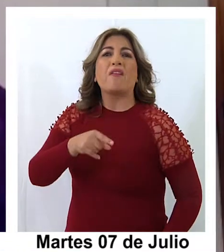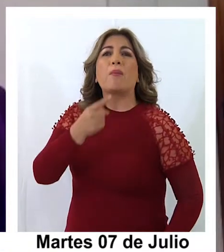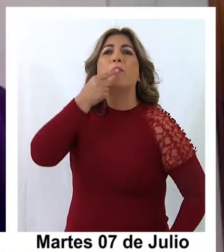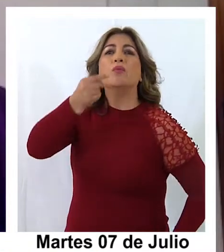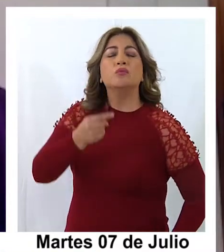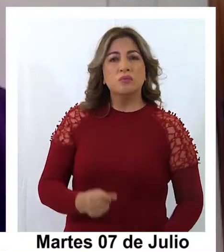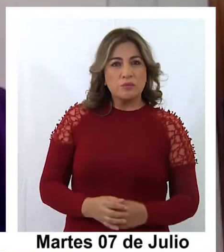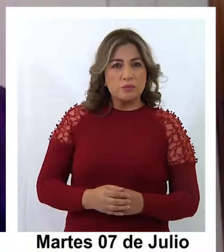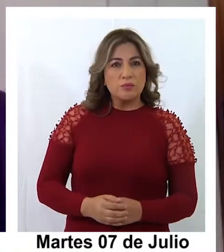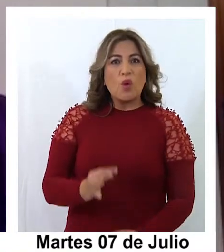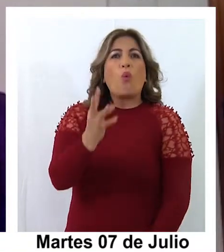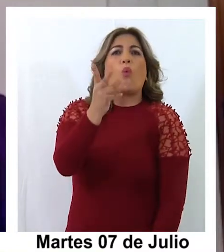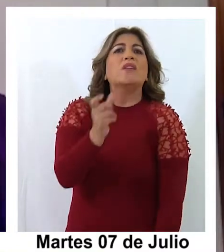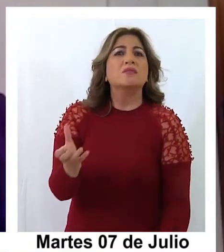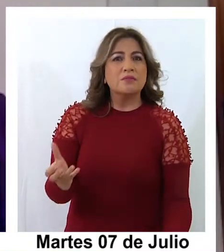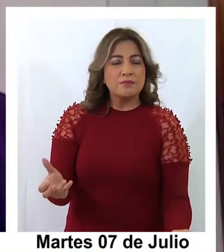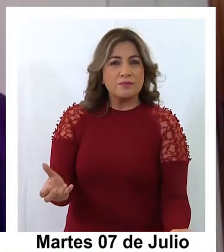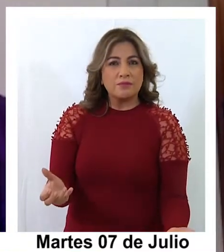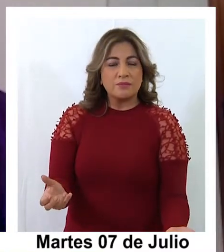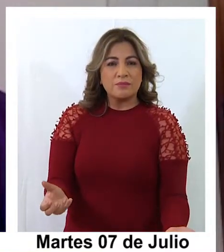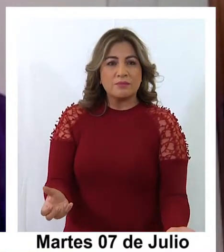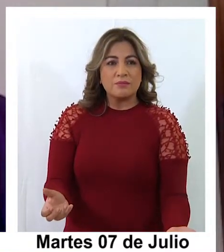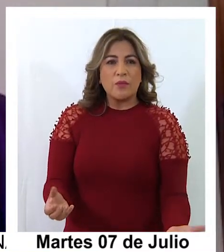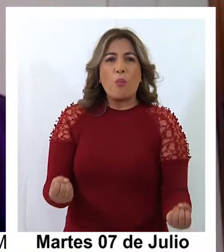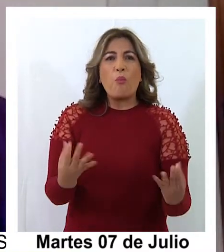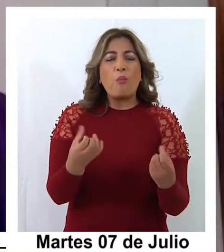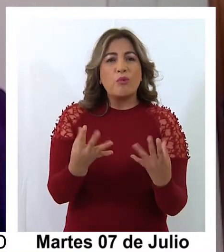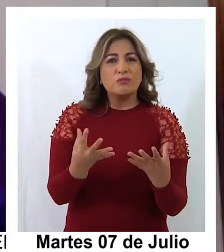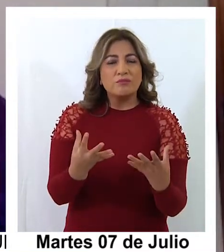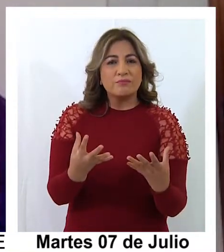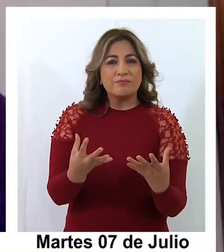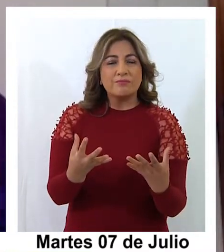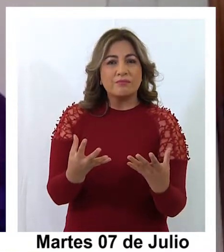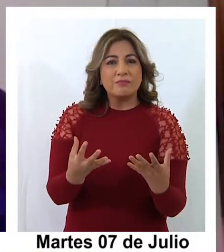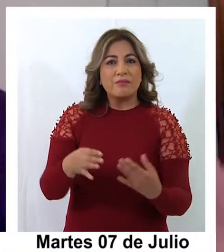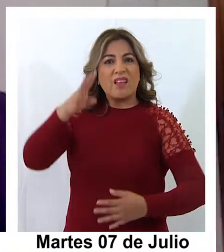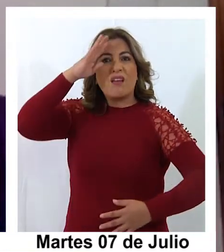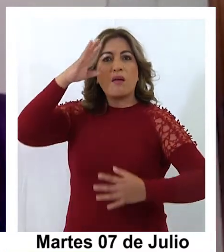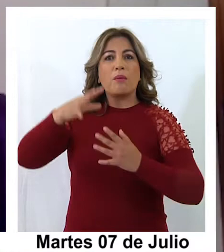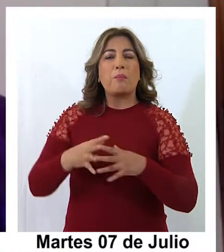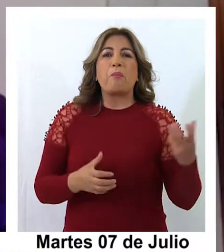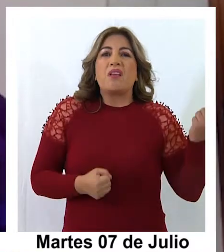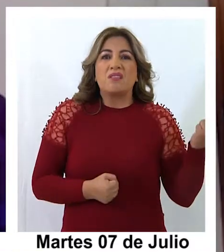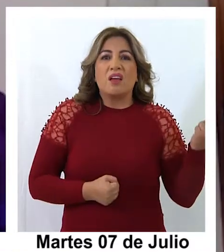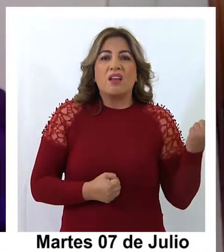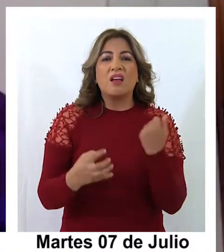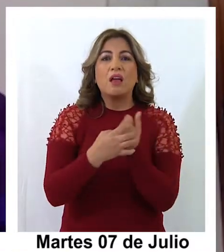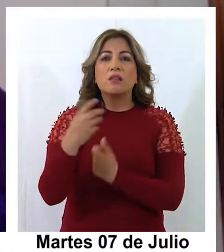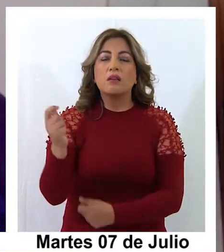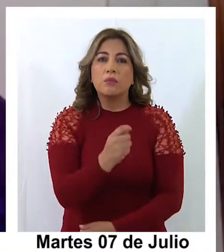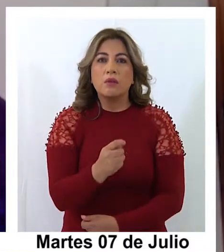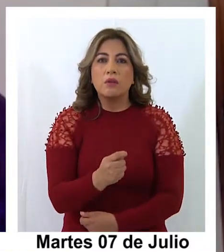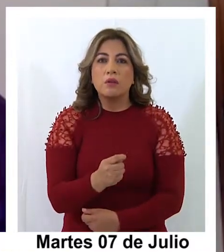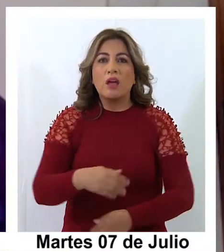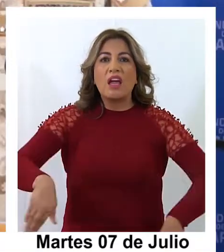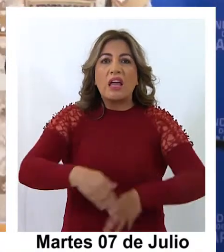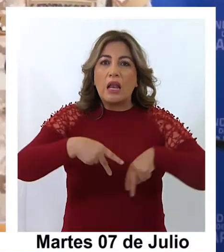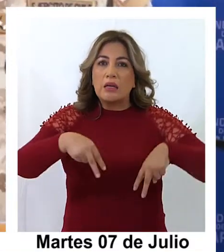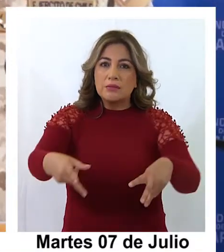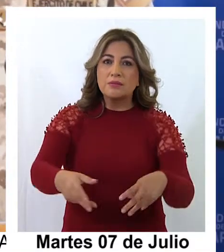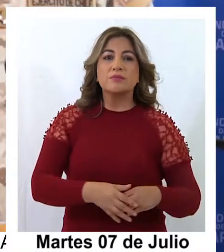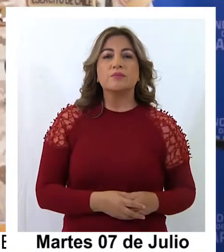cierto?, ¿cuántos de los miles de militares que tiene la región de Tarapacá están en la